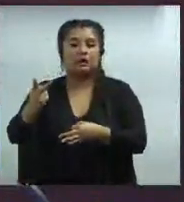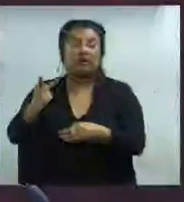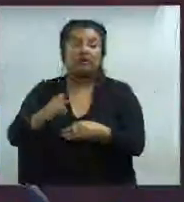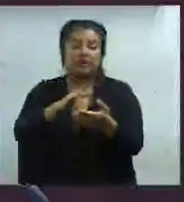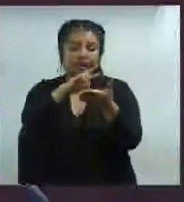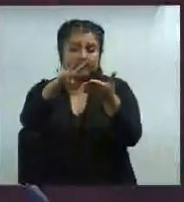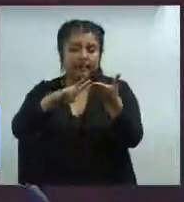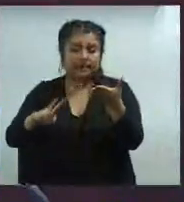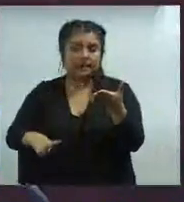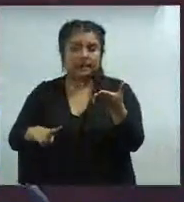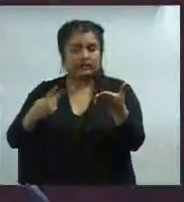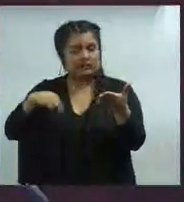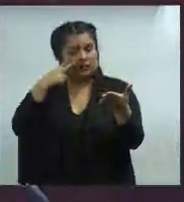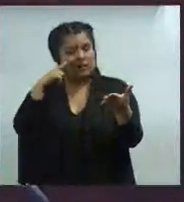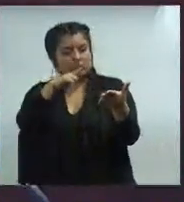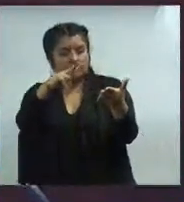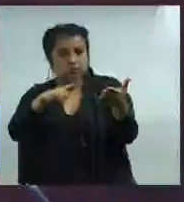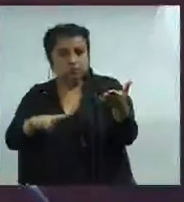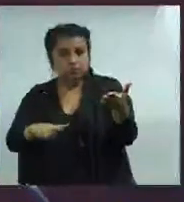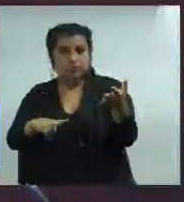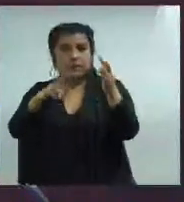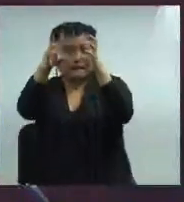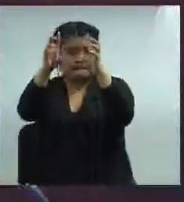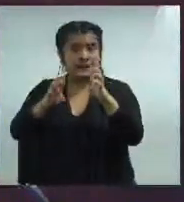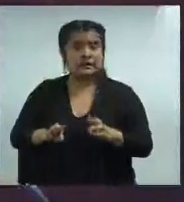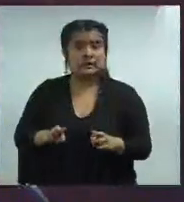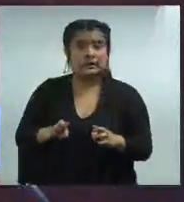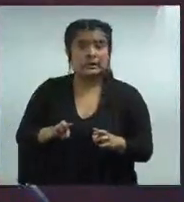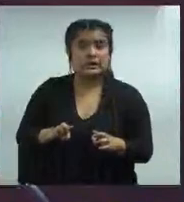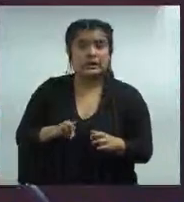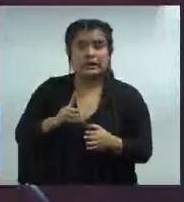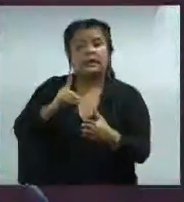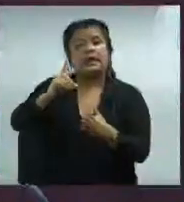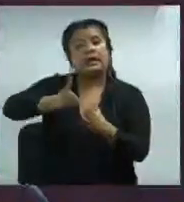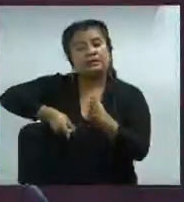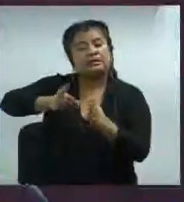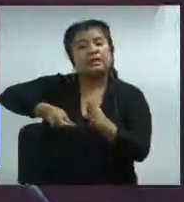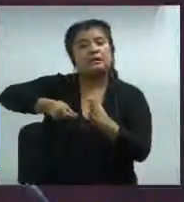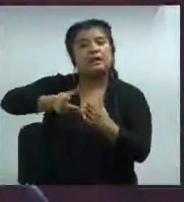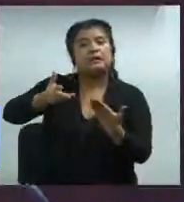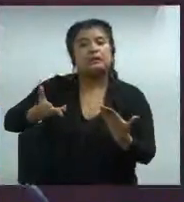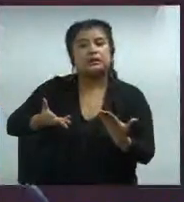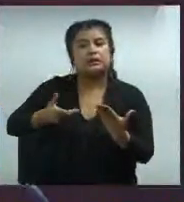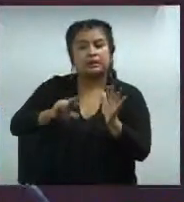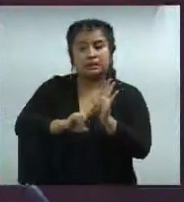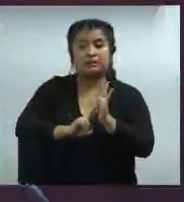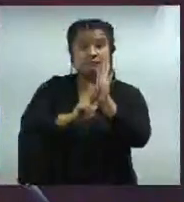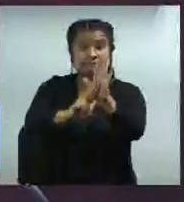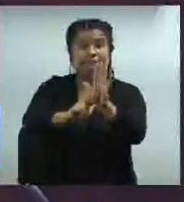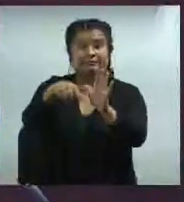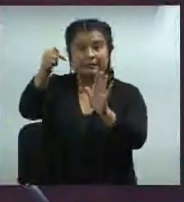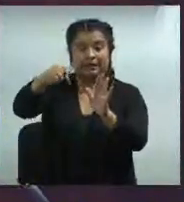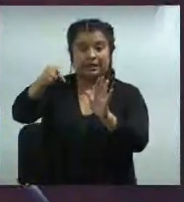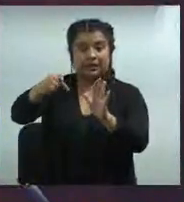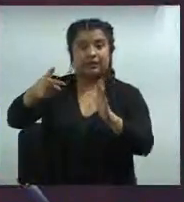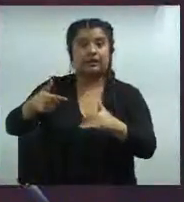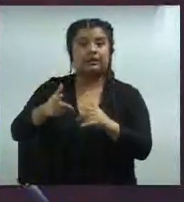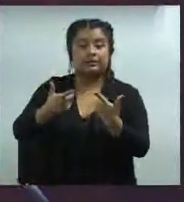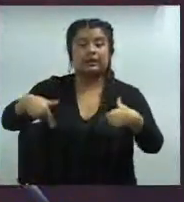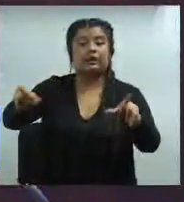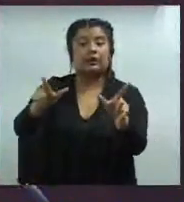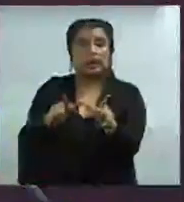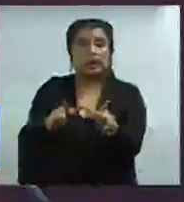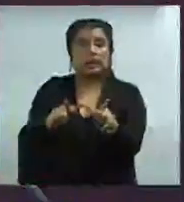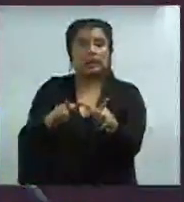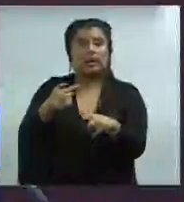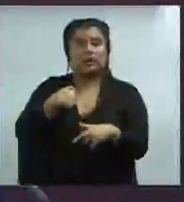Por lo que puedo ver, hay algunos de los ponentes o las que dictaminaron la iniciativa están presentes en esta instancia.